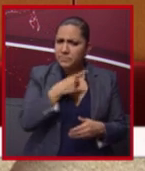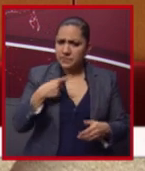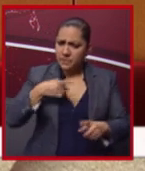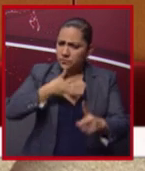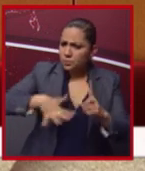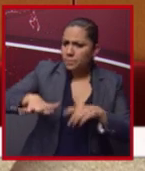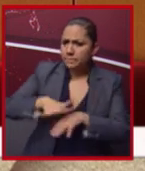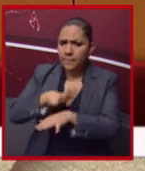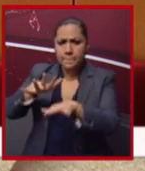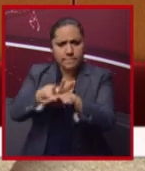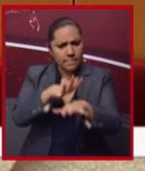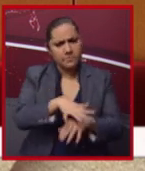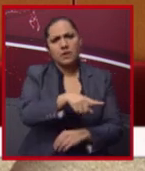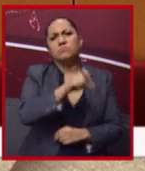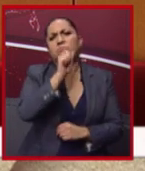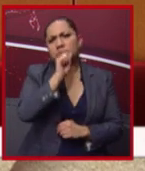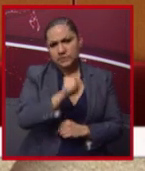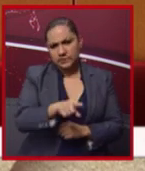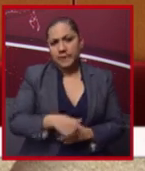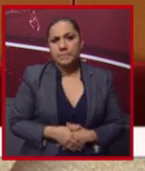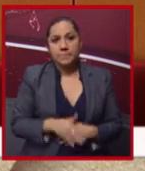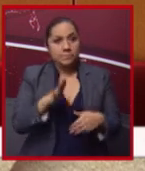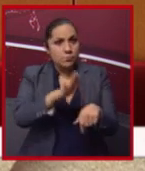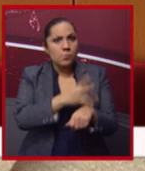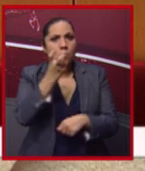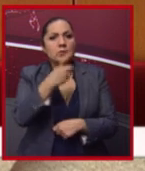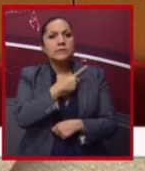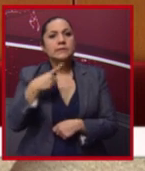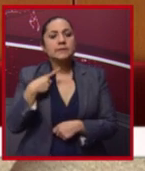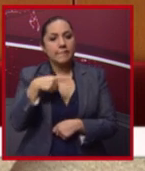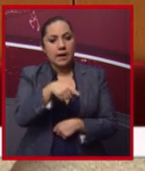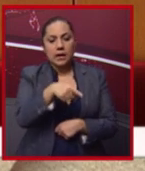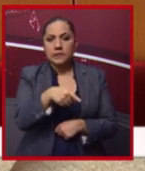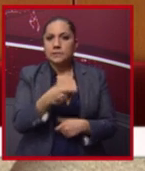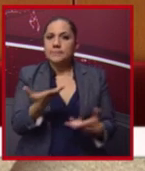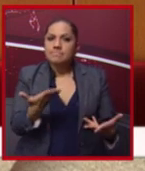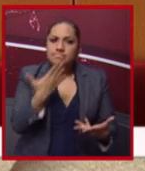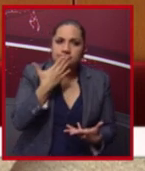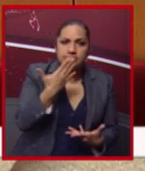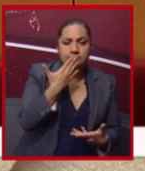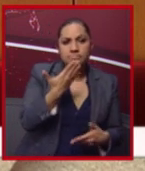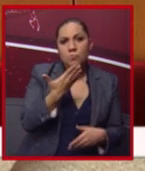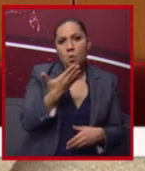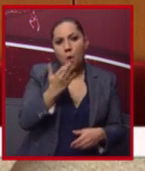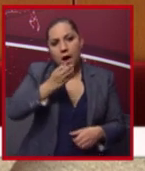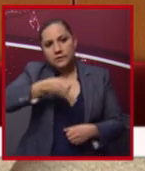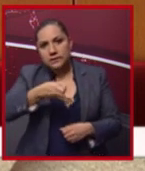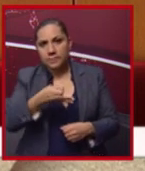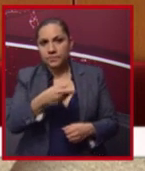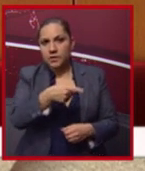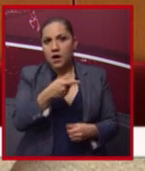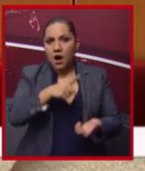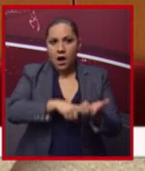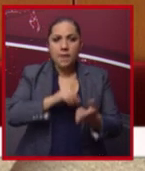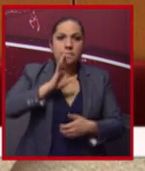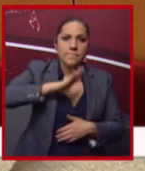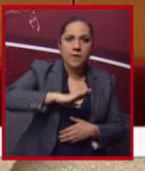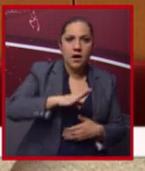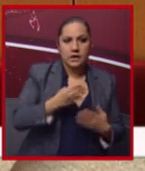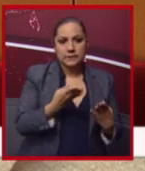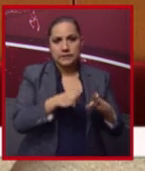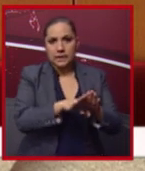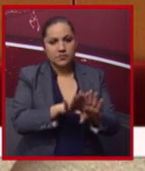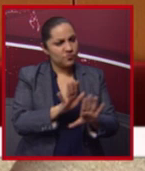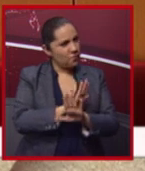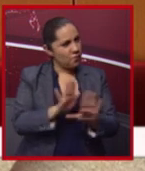la autocomplacencia y comenzar por una autocrítica severa que nos lleve a estar a la altura